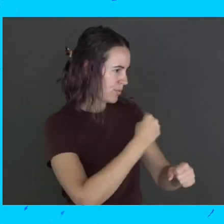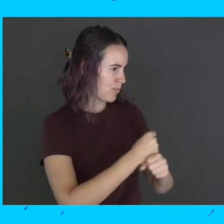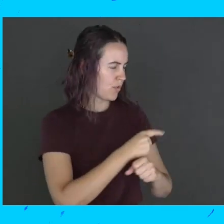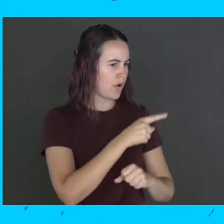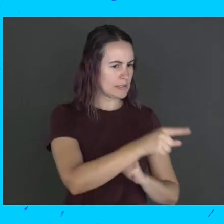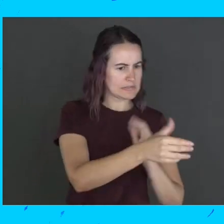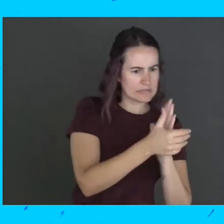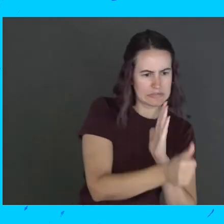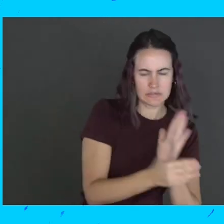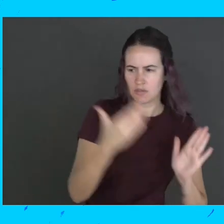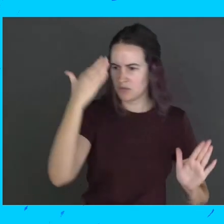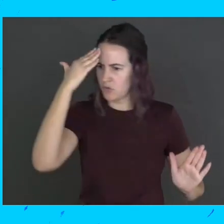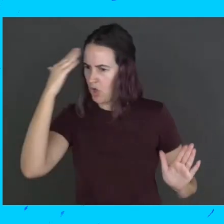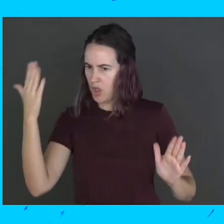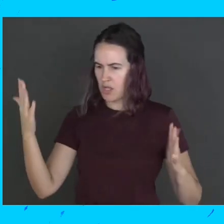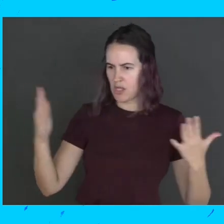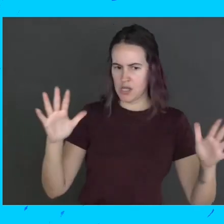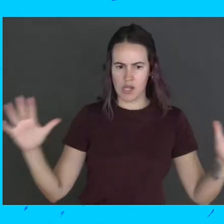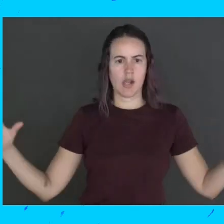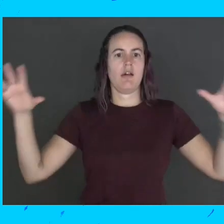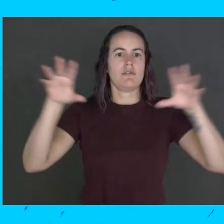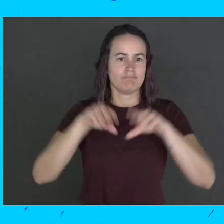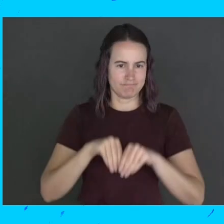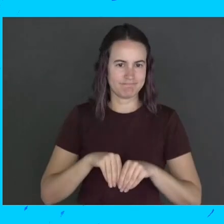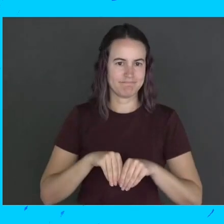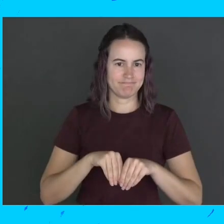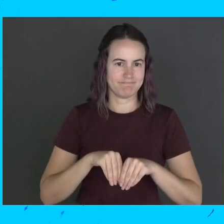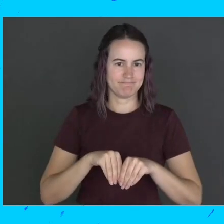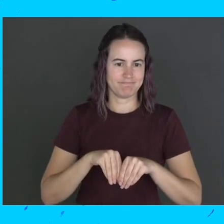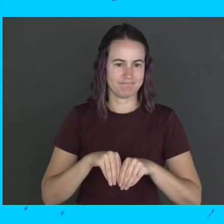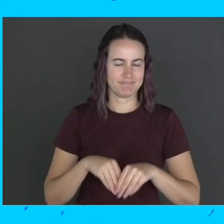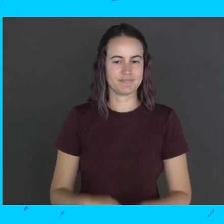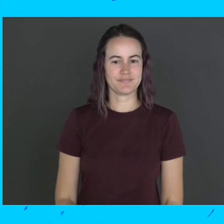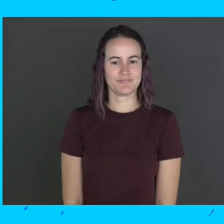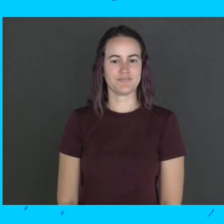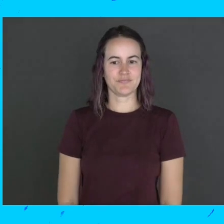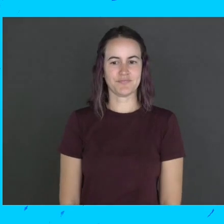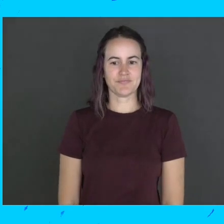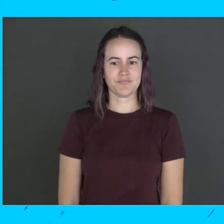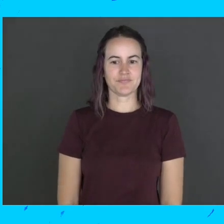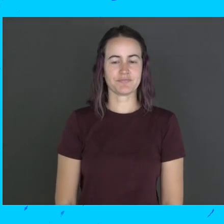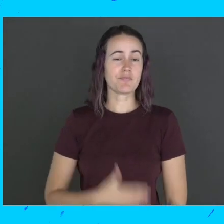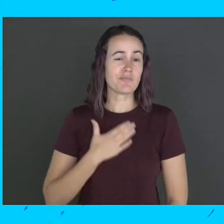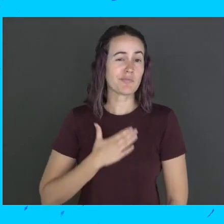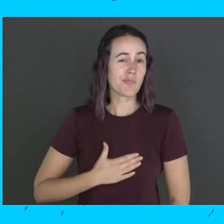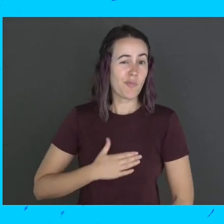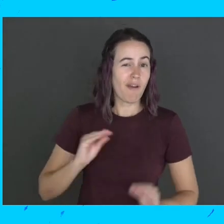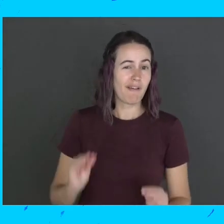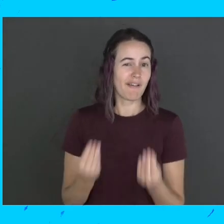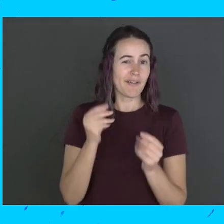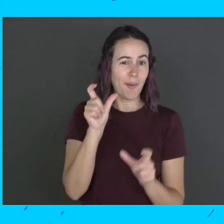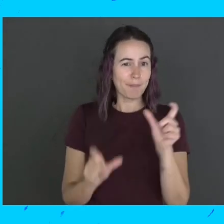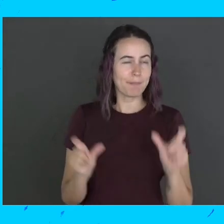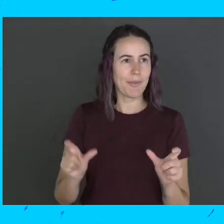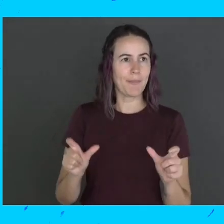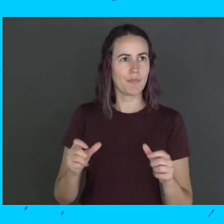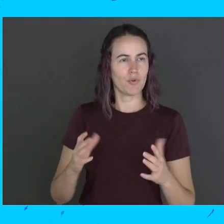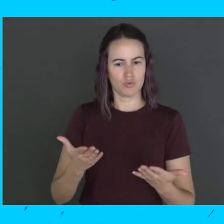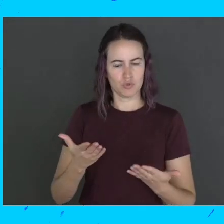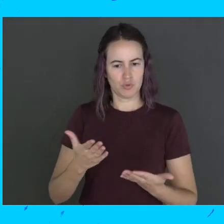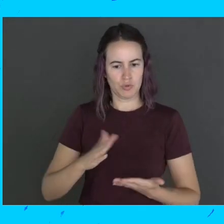el conocimiento y las capacidades que les permita que puedan tener vidas